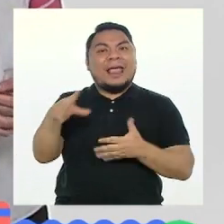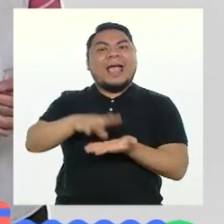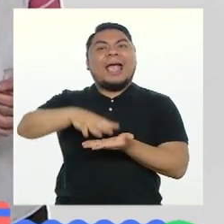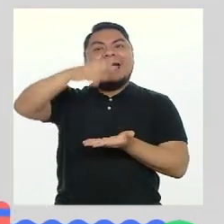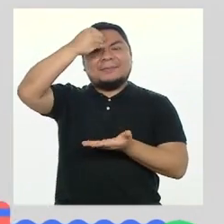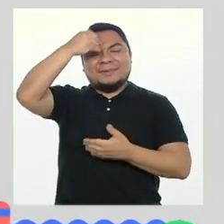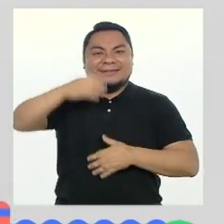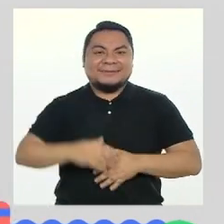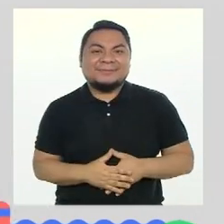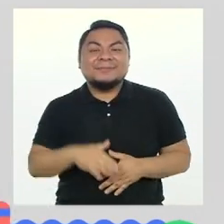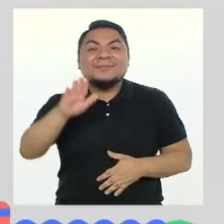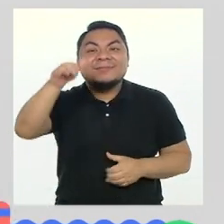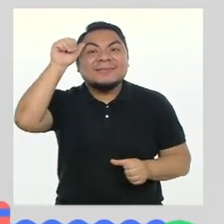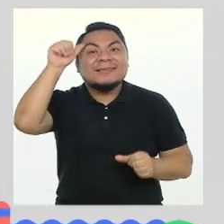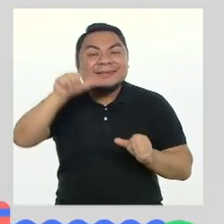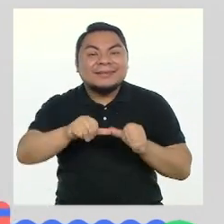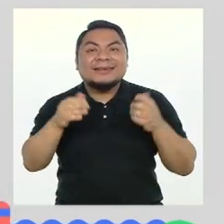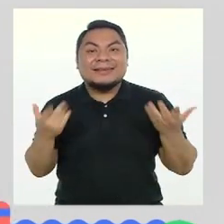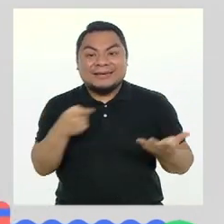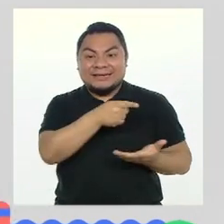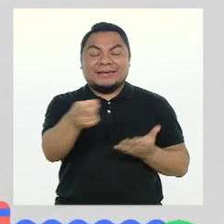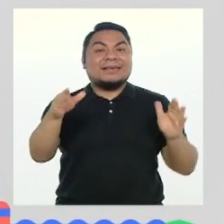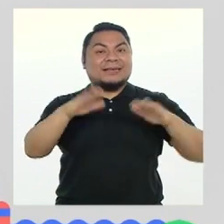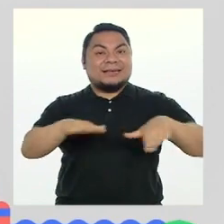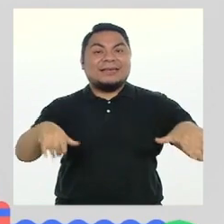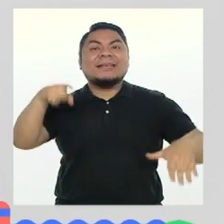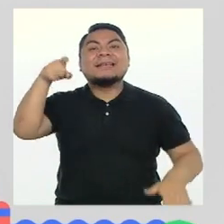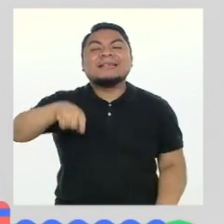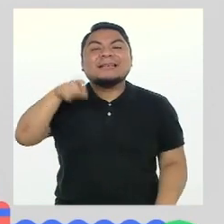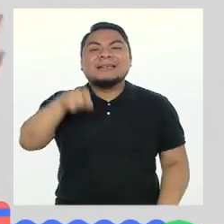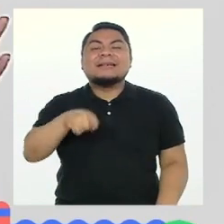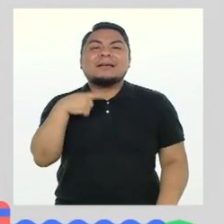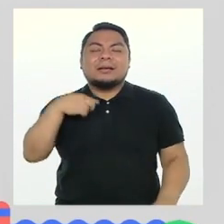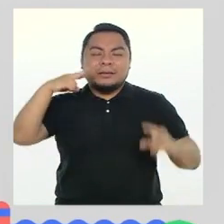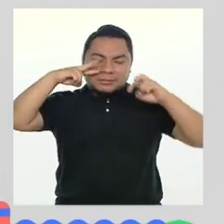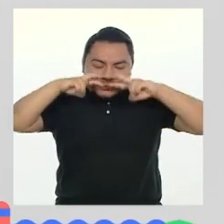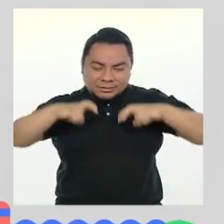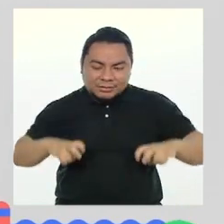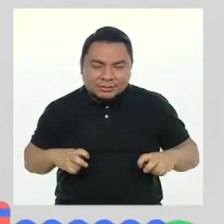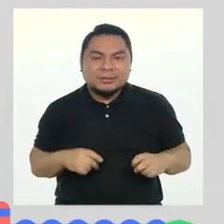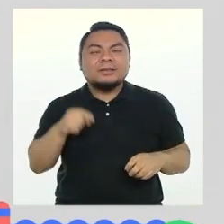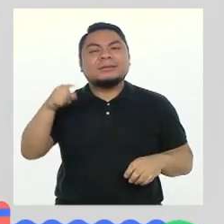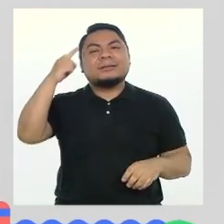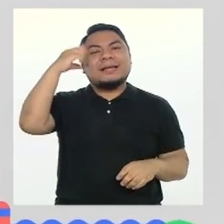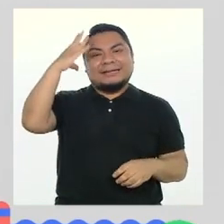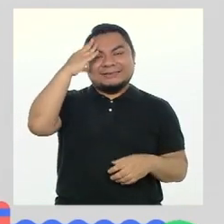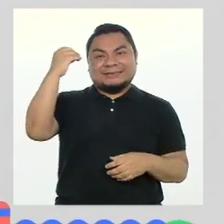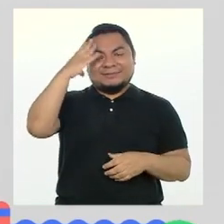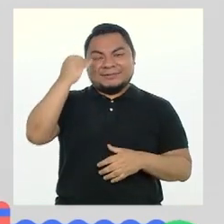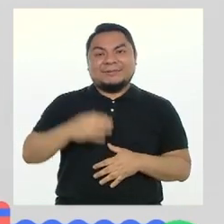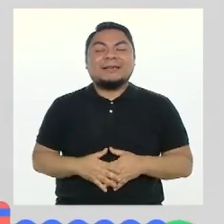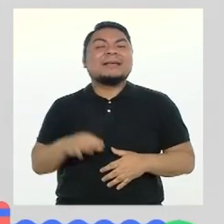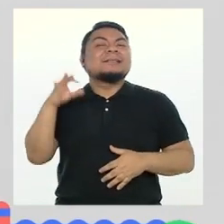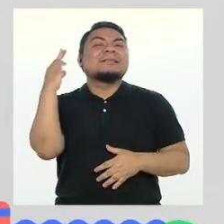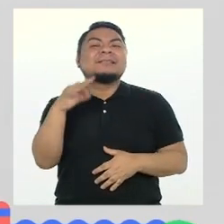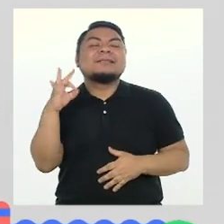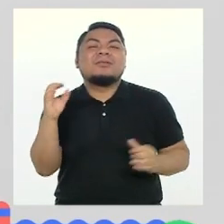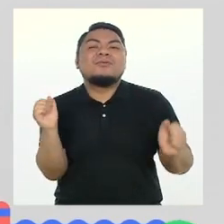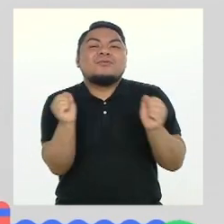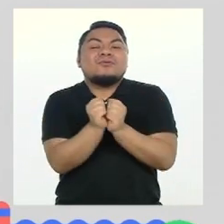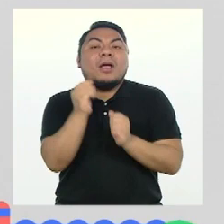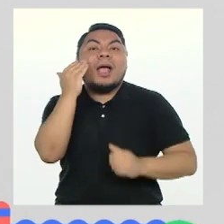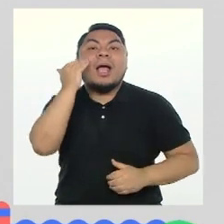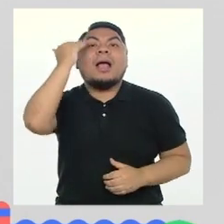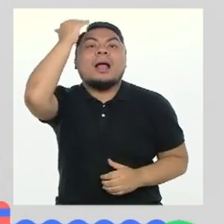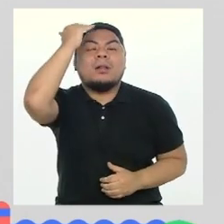aprendizajes. Recuerden que los niños necesitan explorar y experimentar, pero siempre de la mano de